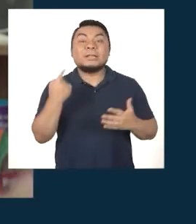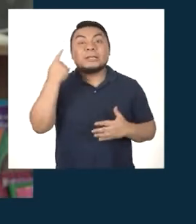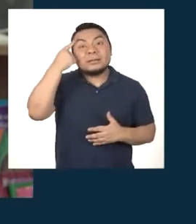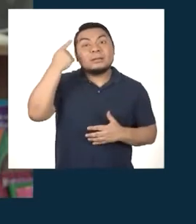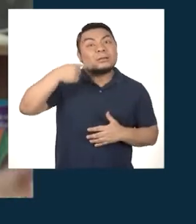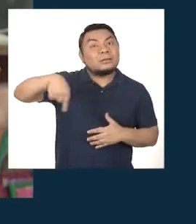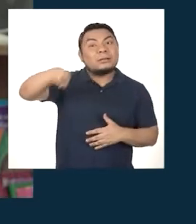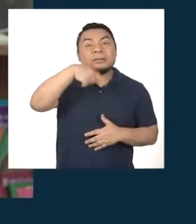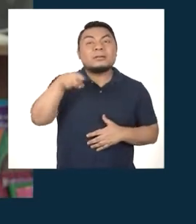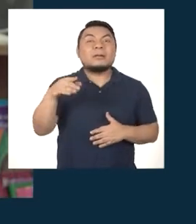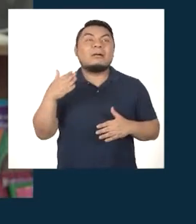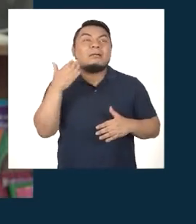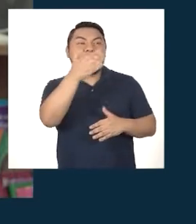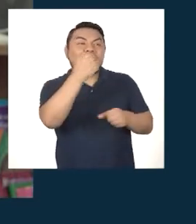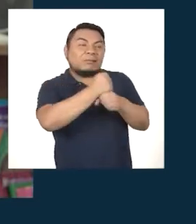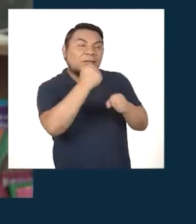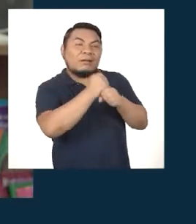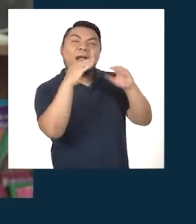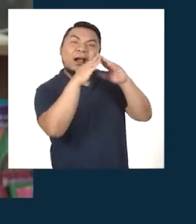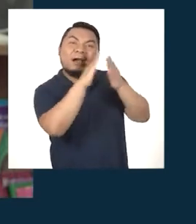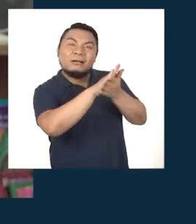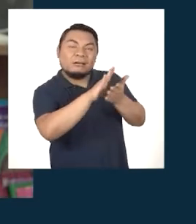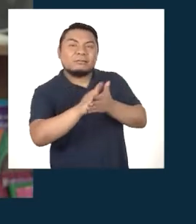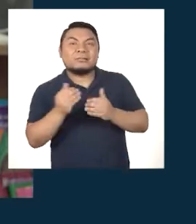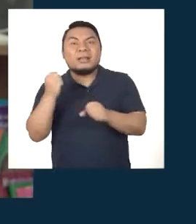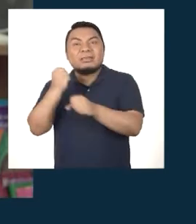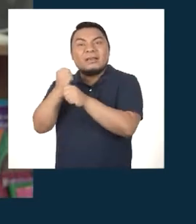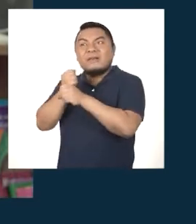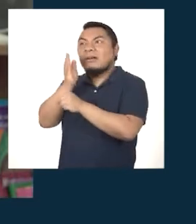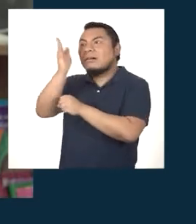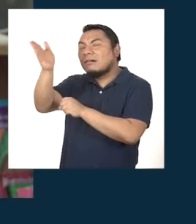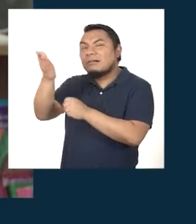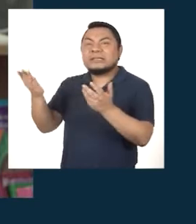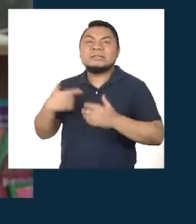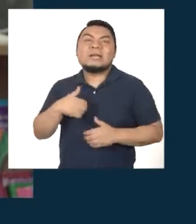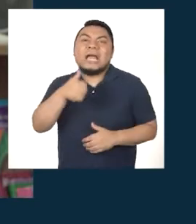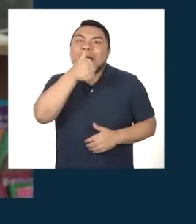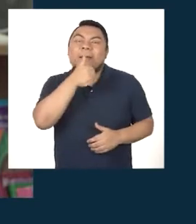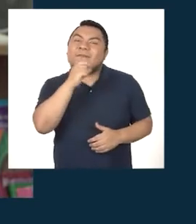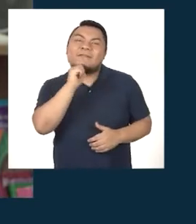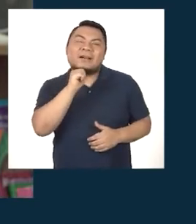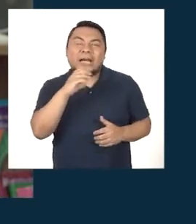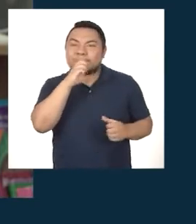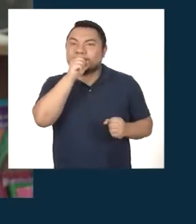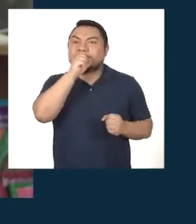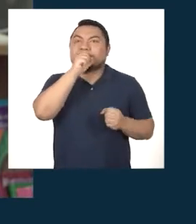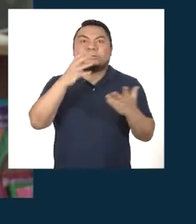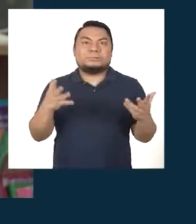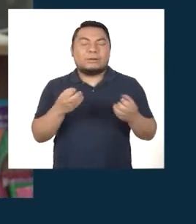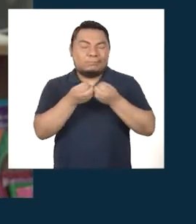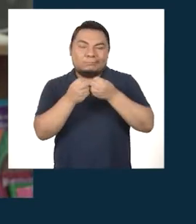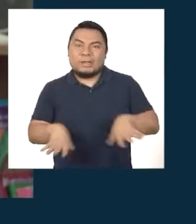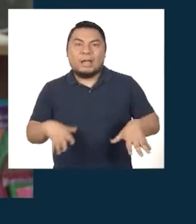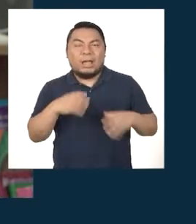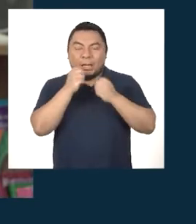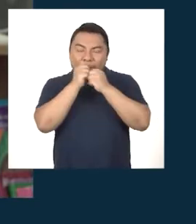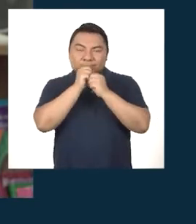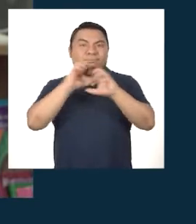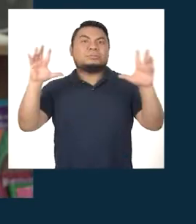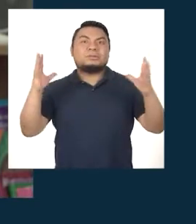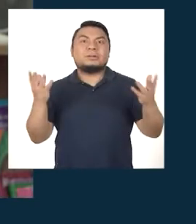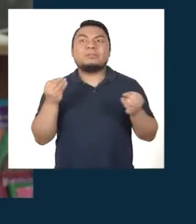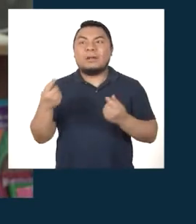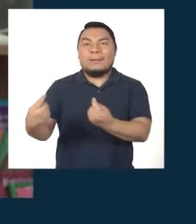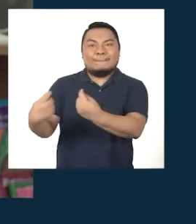Tenemos los pendientes de la casa o del trabajo y entonces nos falta la paciencia. O creo que la perdemos justamente por